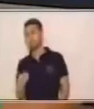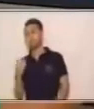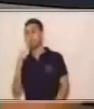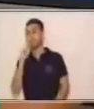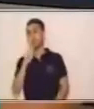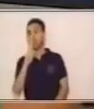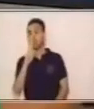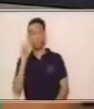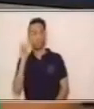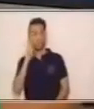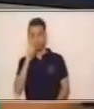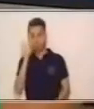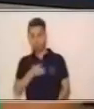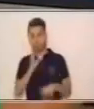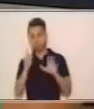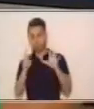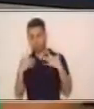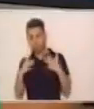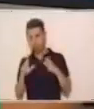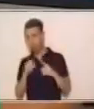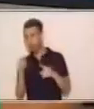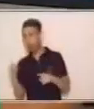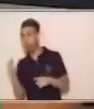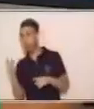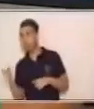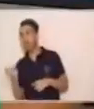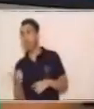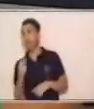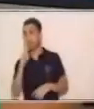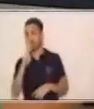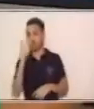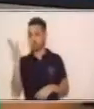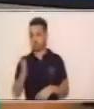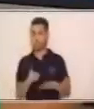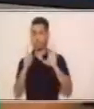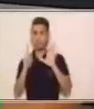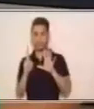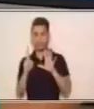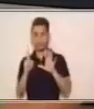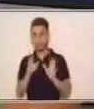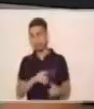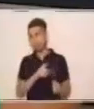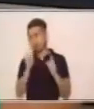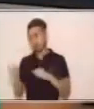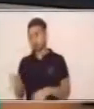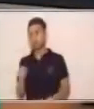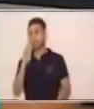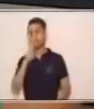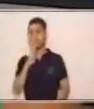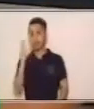sextos. Ya tenemos acá tres sextos, ¿verdad? Continuamos y